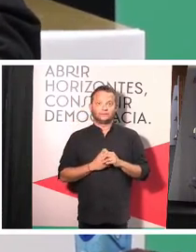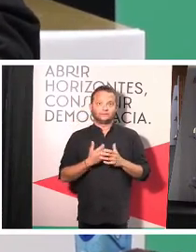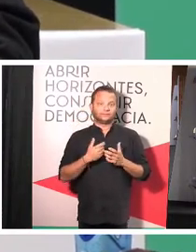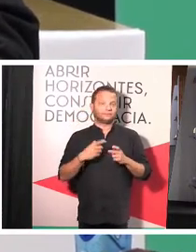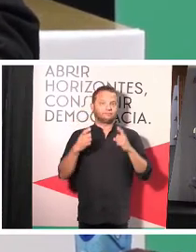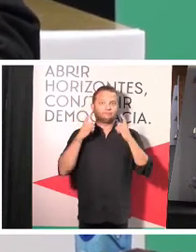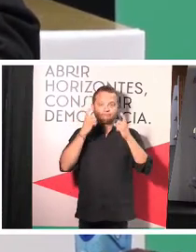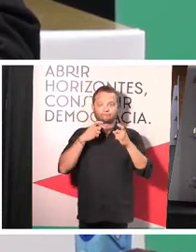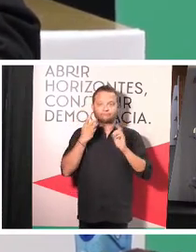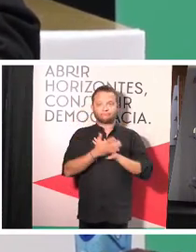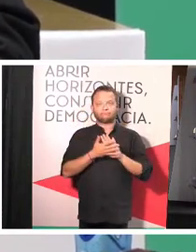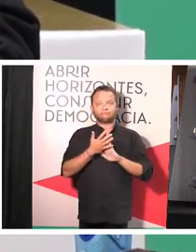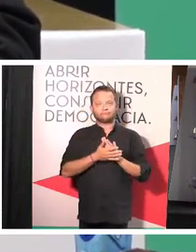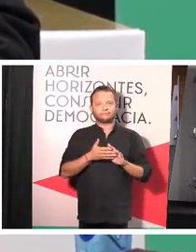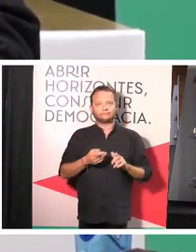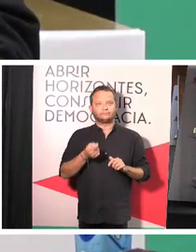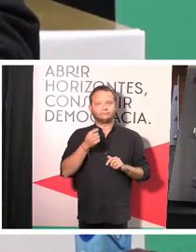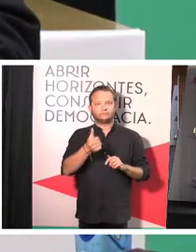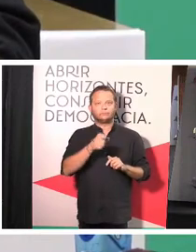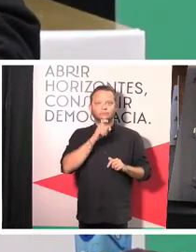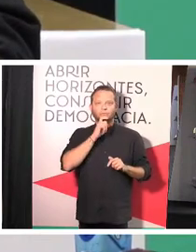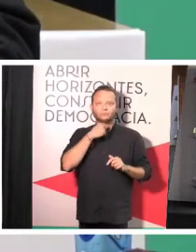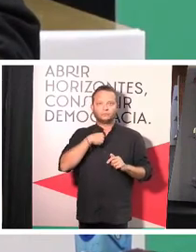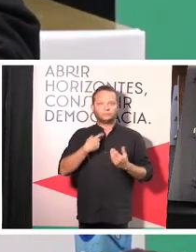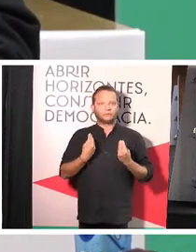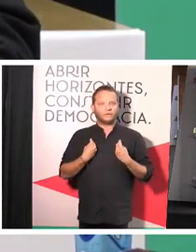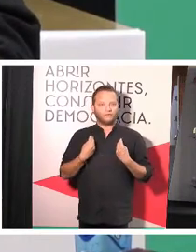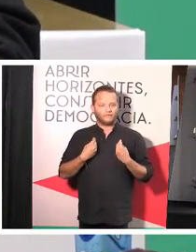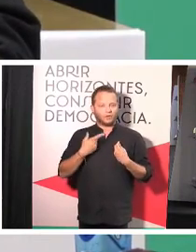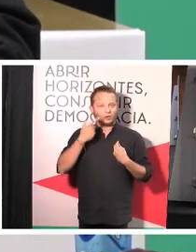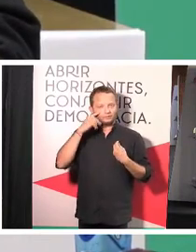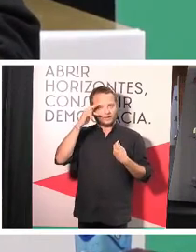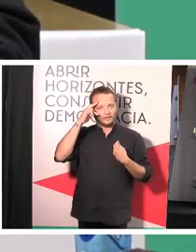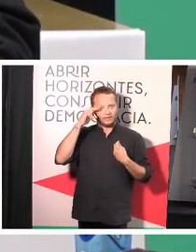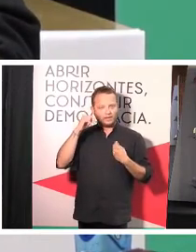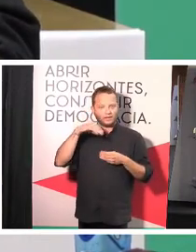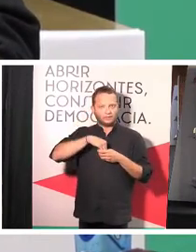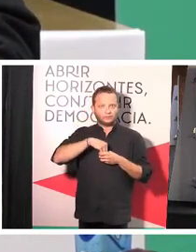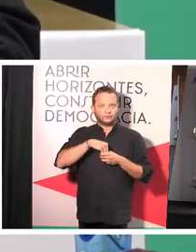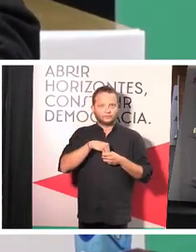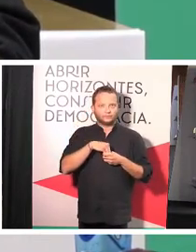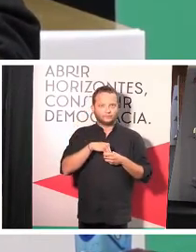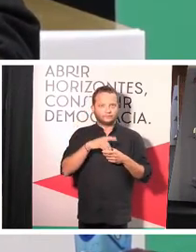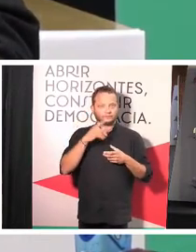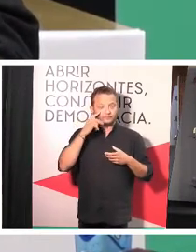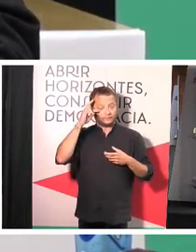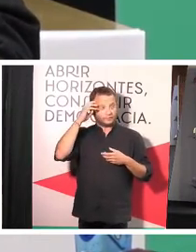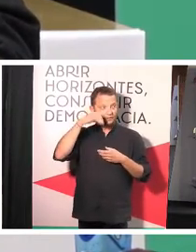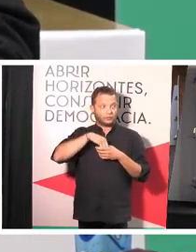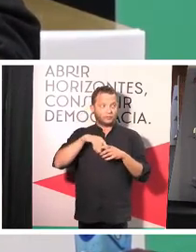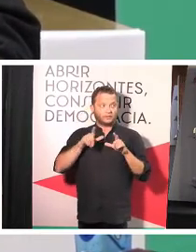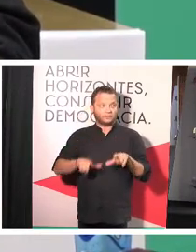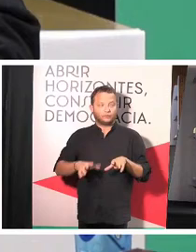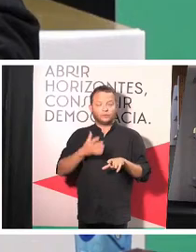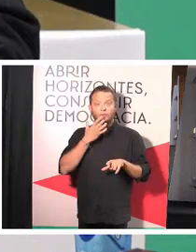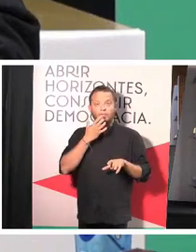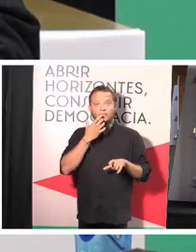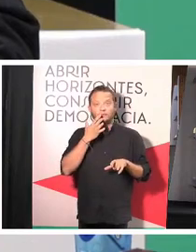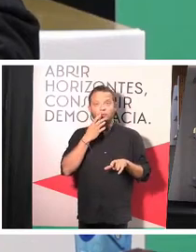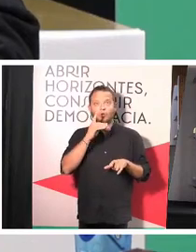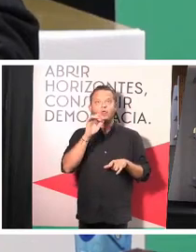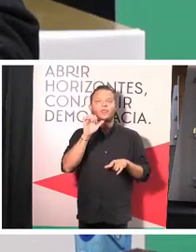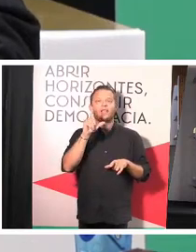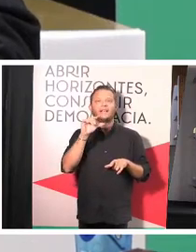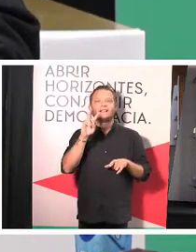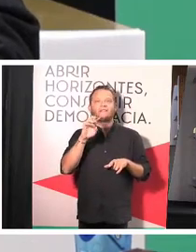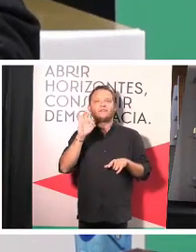y voy a intentar hablar un poco de cómo he vivido yo pues la experiencia dentro de plataformas como Deliveroo,